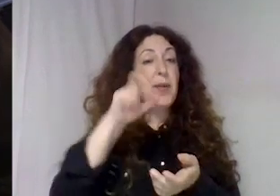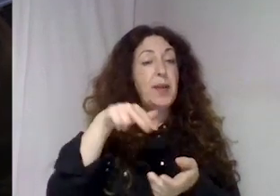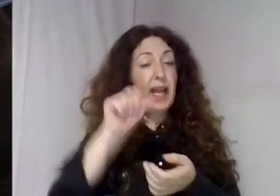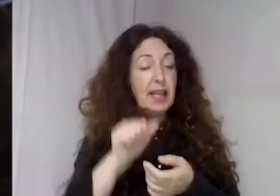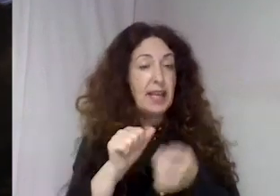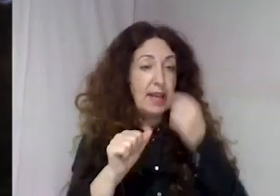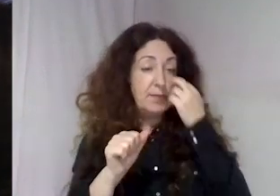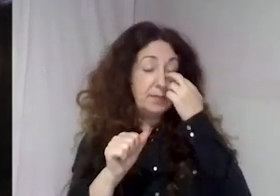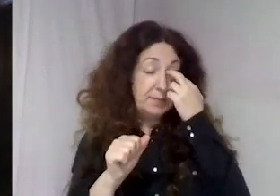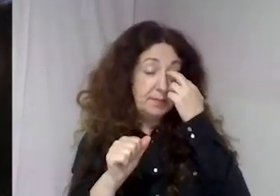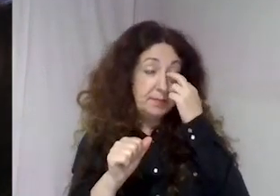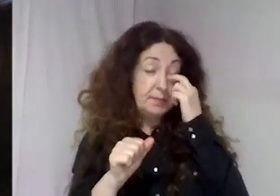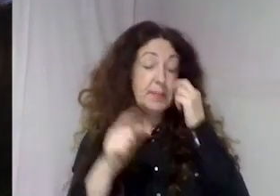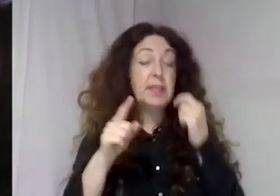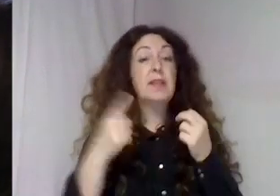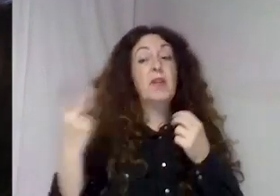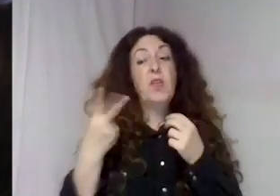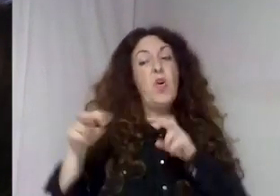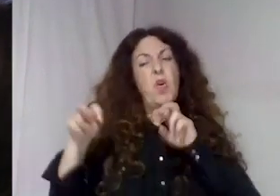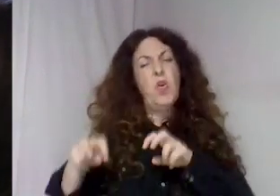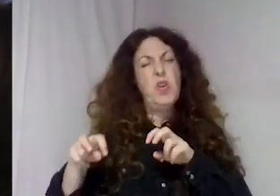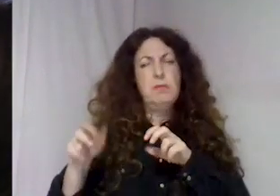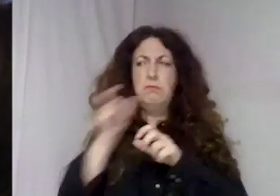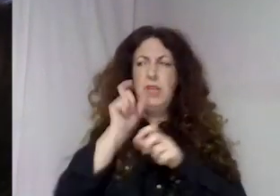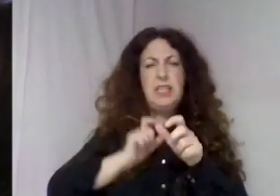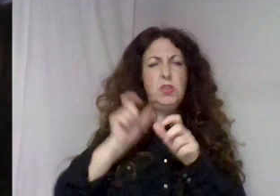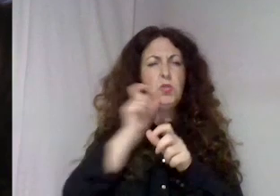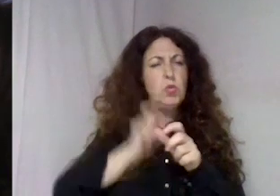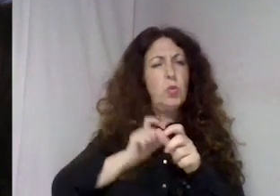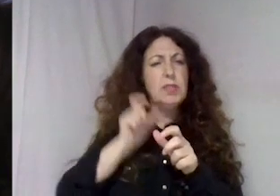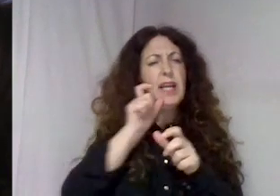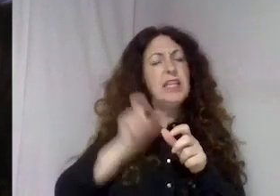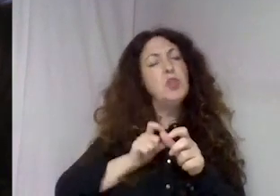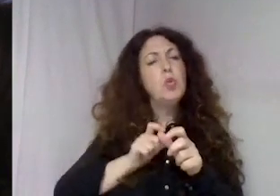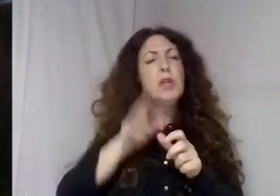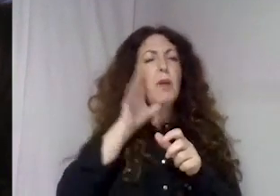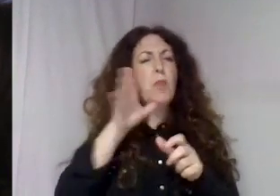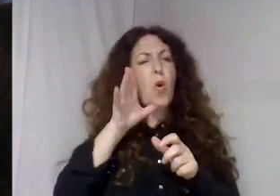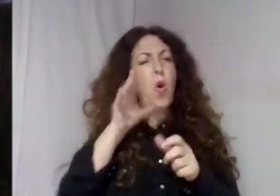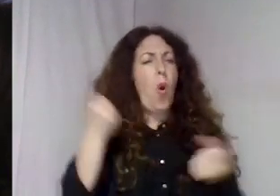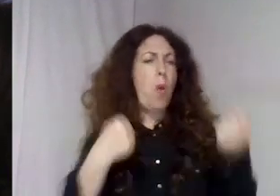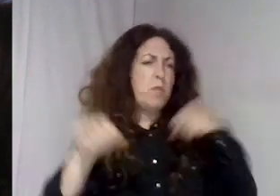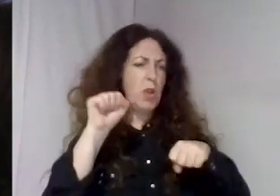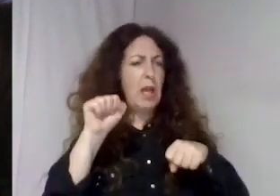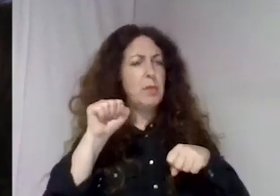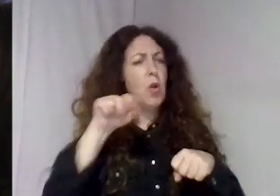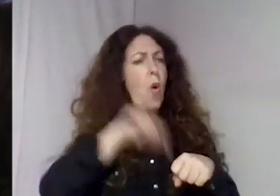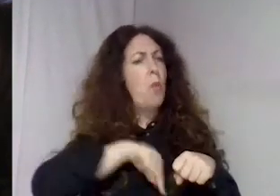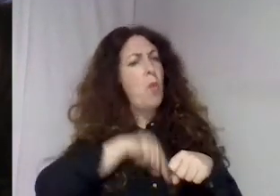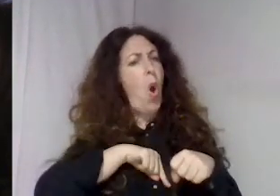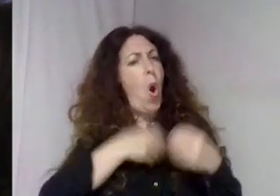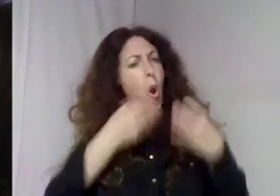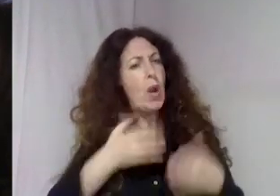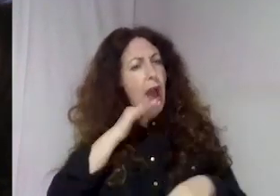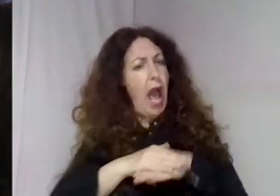niño, de aquellas cosas que hacíamos en aquellos años inquietantes del país, que nos colábamos indebidamente